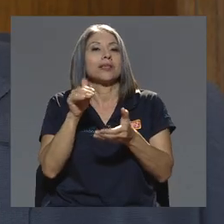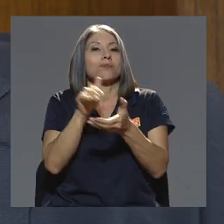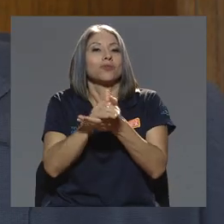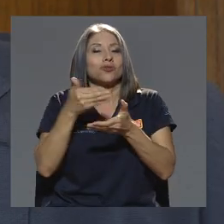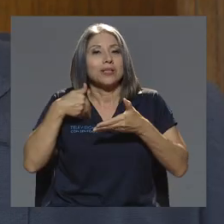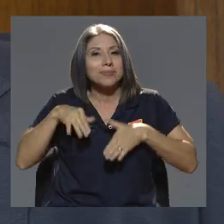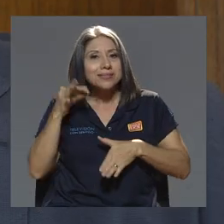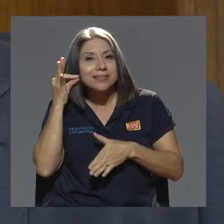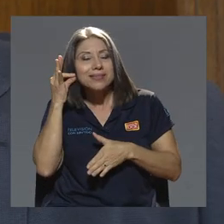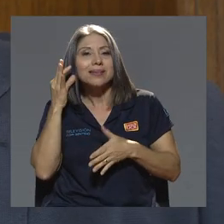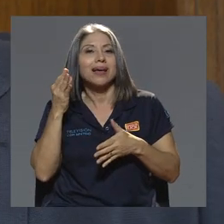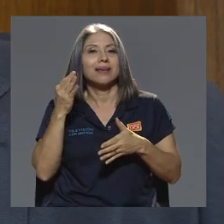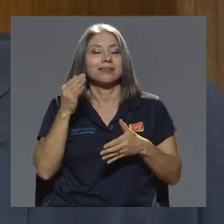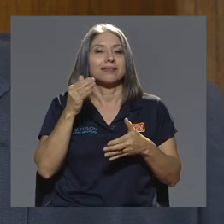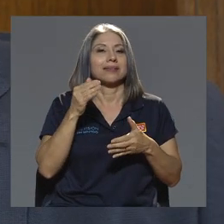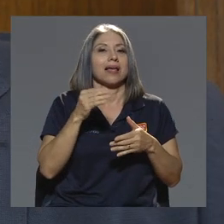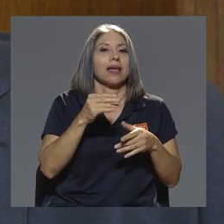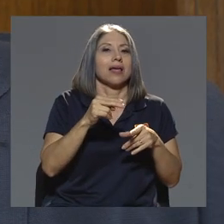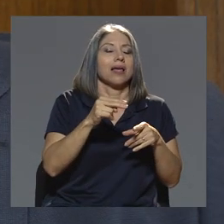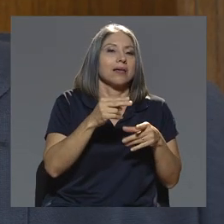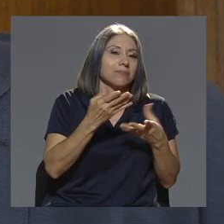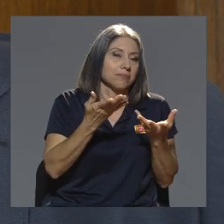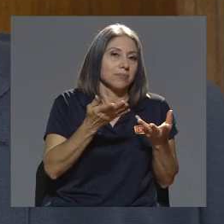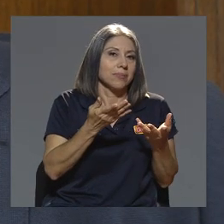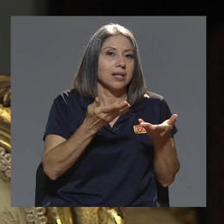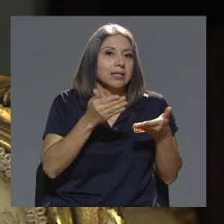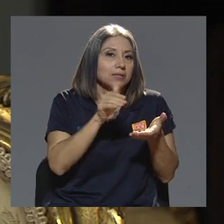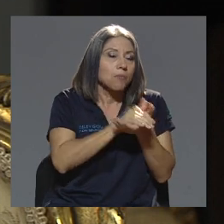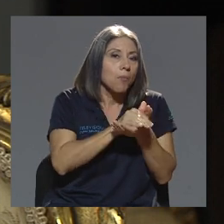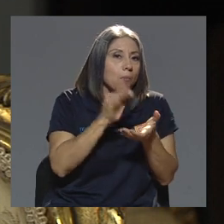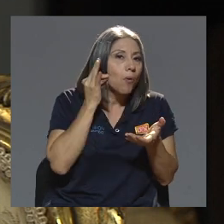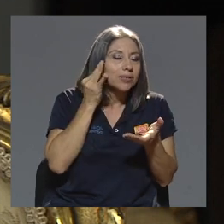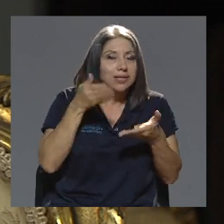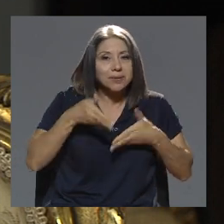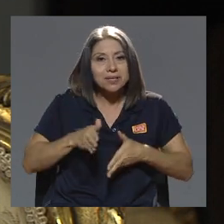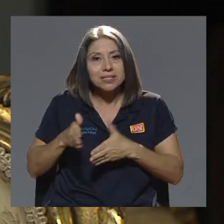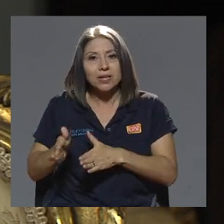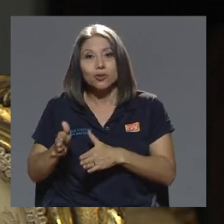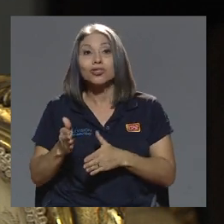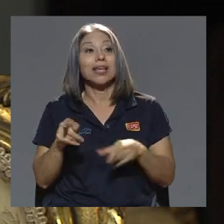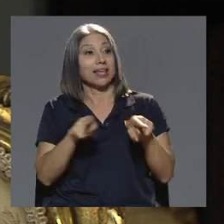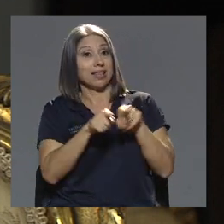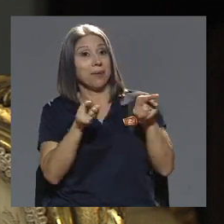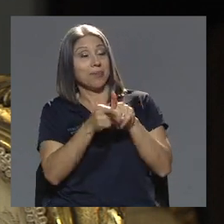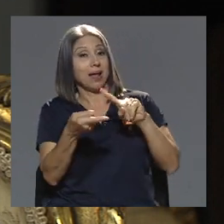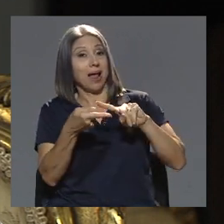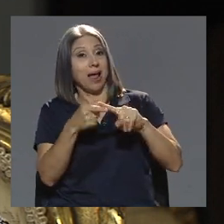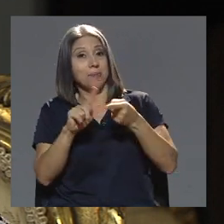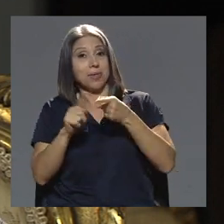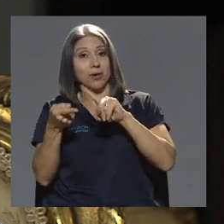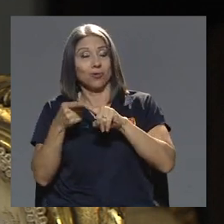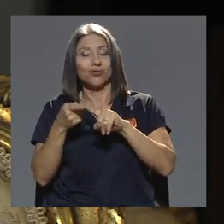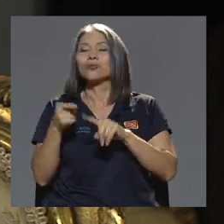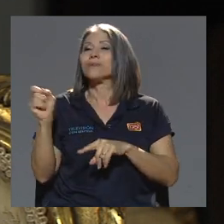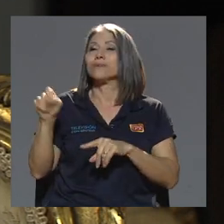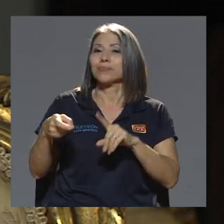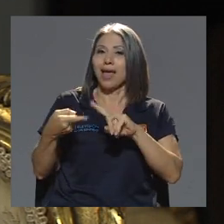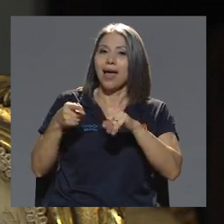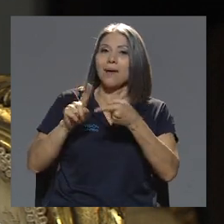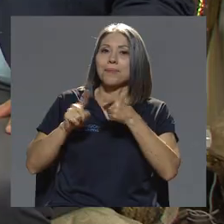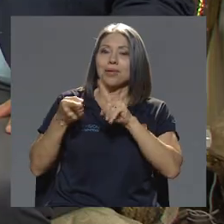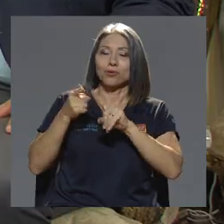la familia. Y algunos amigos, supongo. Amigos que descubrimos quiénes eran los verdaderos